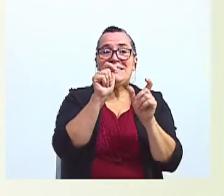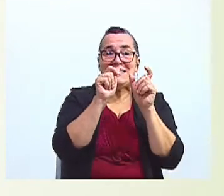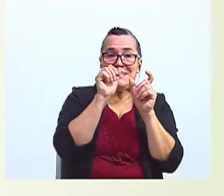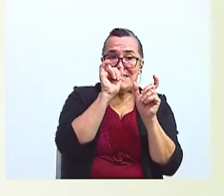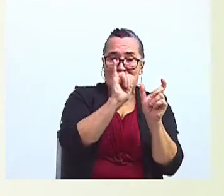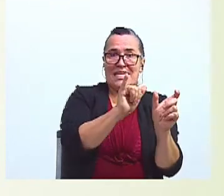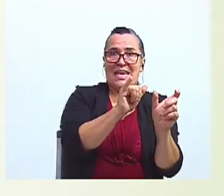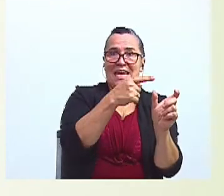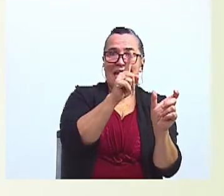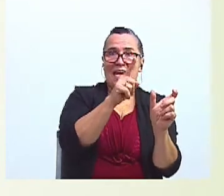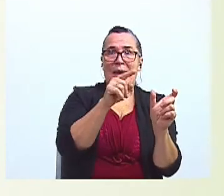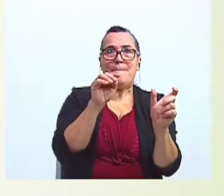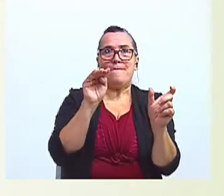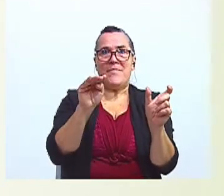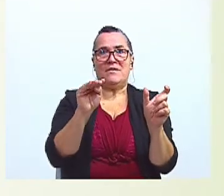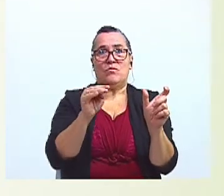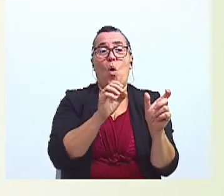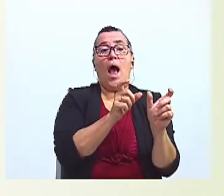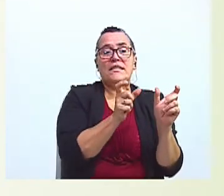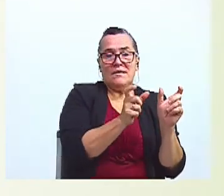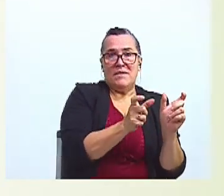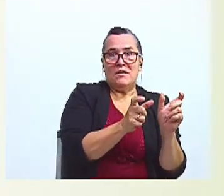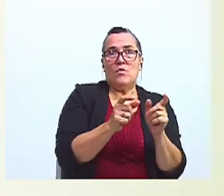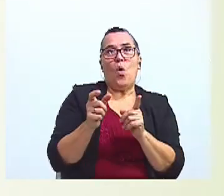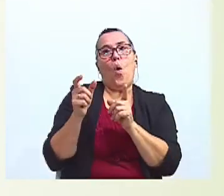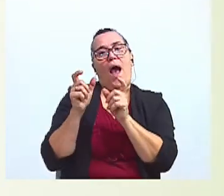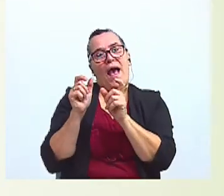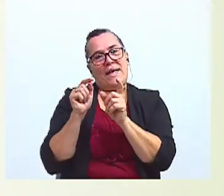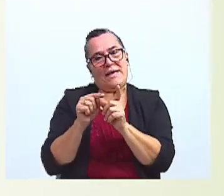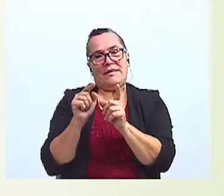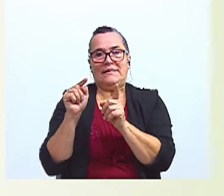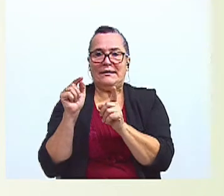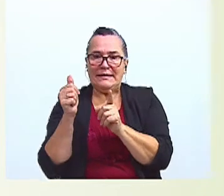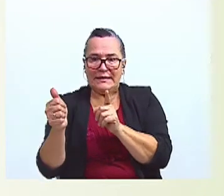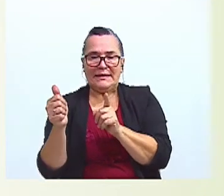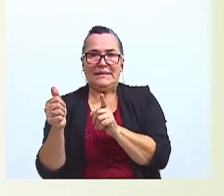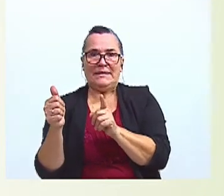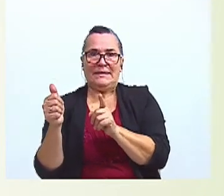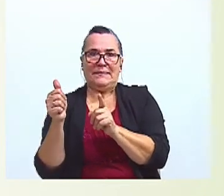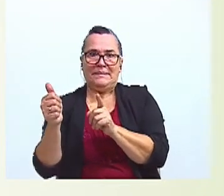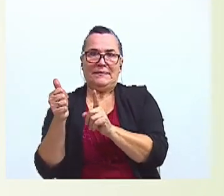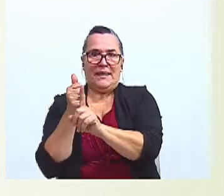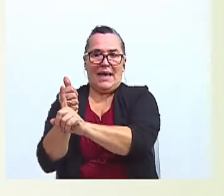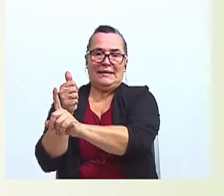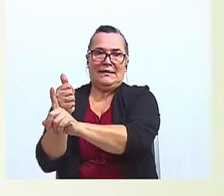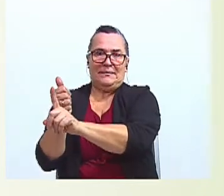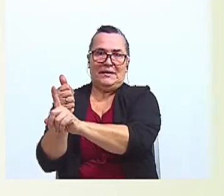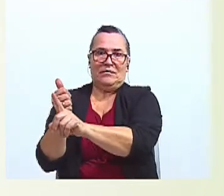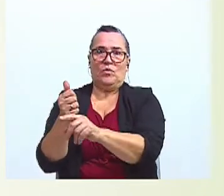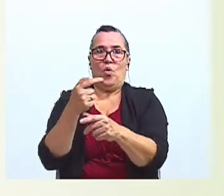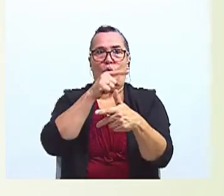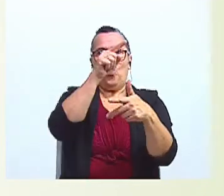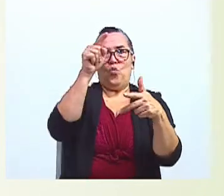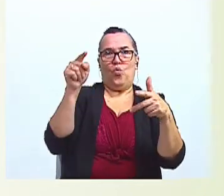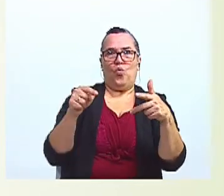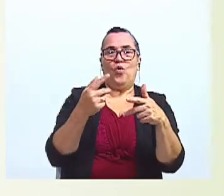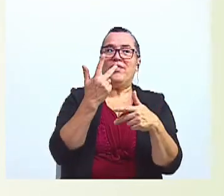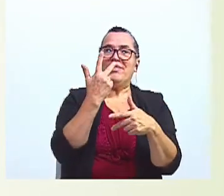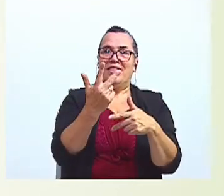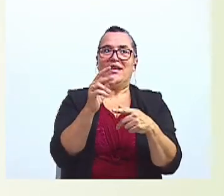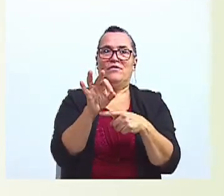o así mismo. Sin embargo, son tres formas, pero solo